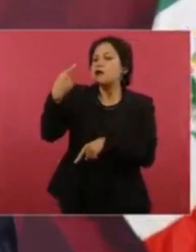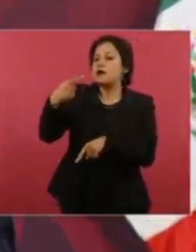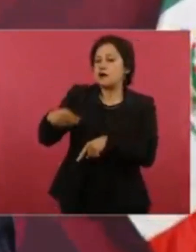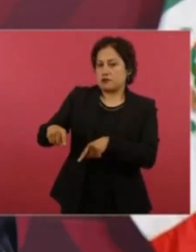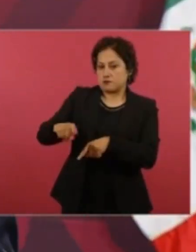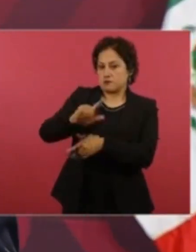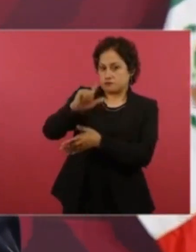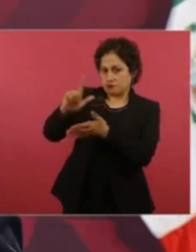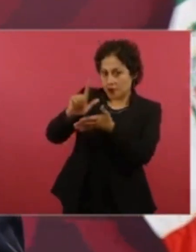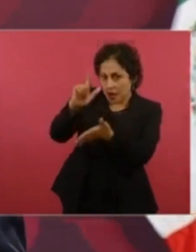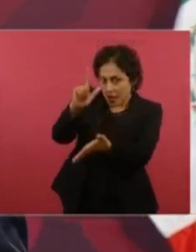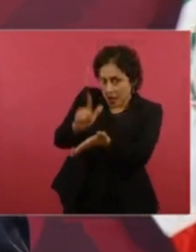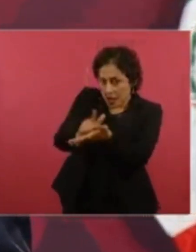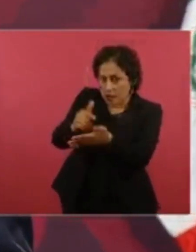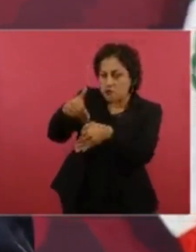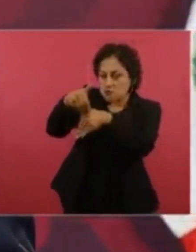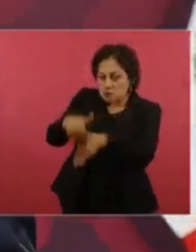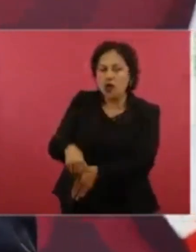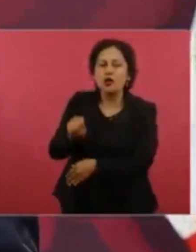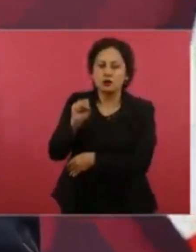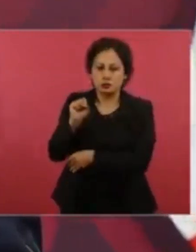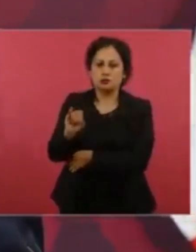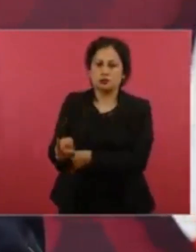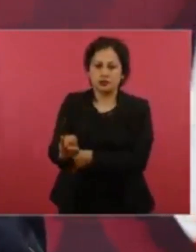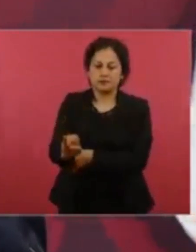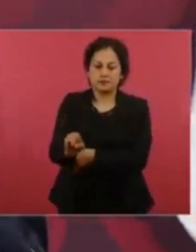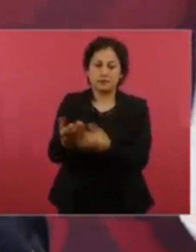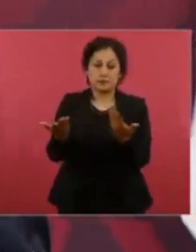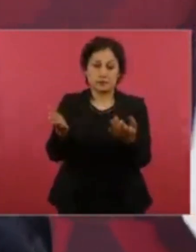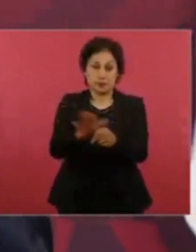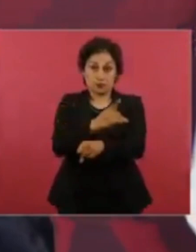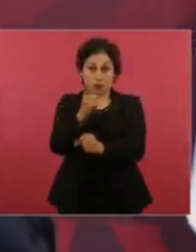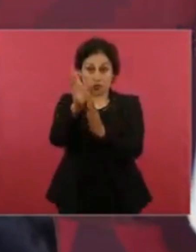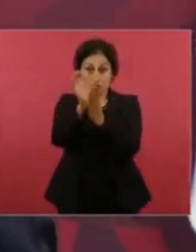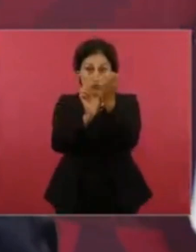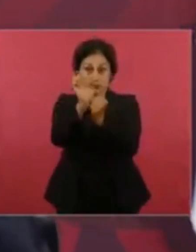la facultad, de acuerdo a la Constitución,